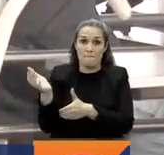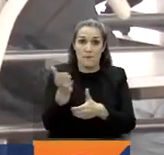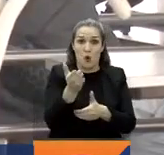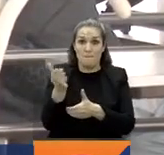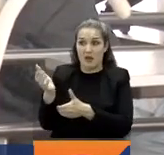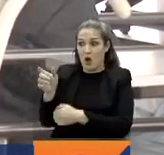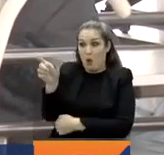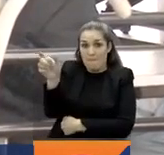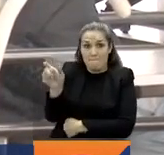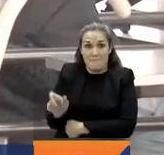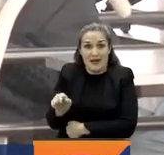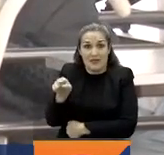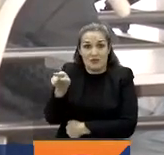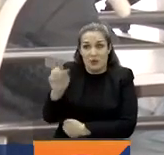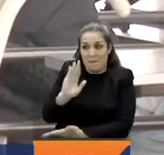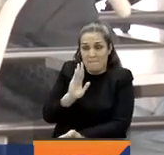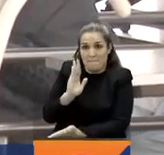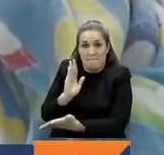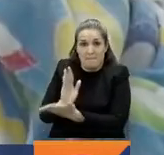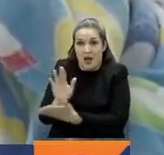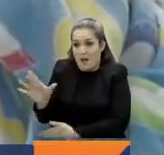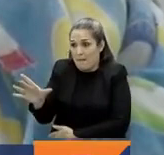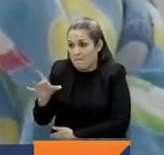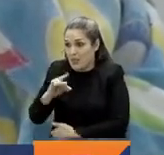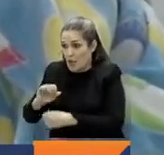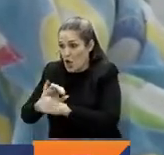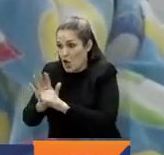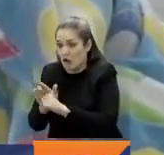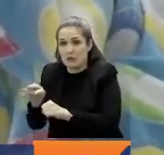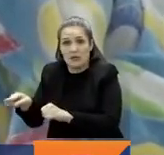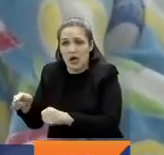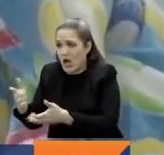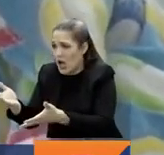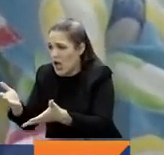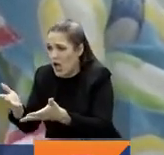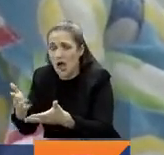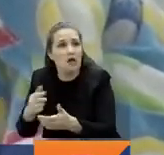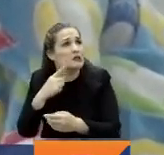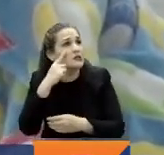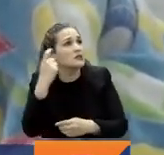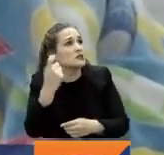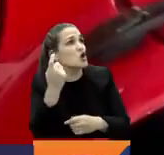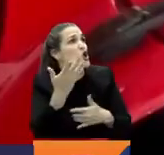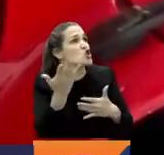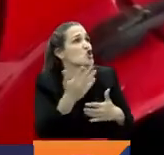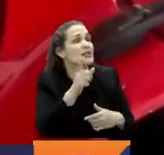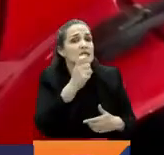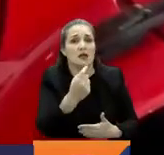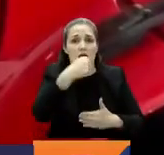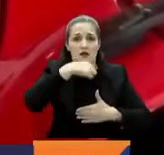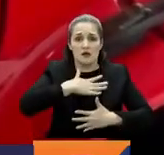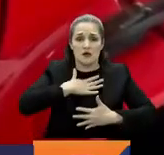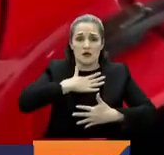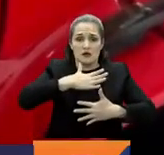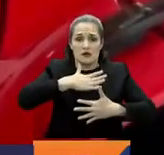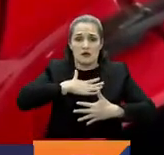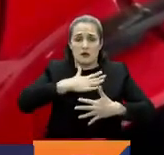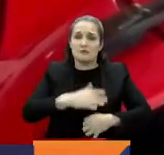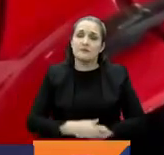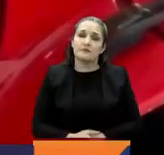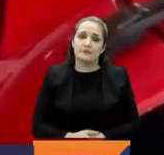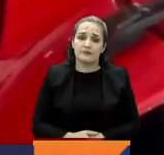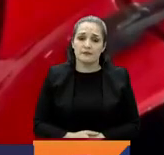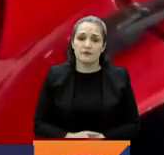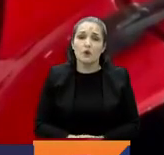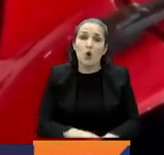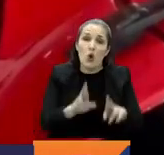a quien sus compañeros han iniciado una campaña para lograr conseguirle un cupo en terapia ECMO. Y anhelamos que podamos